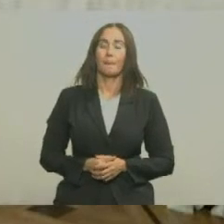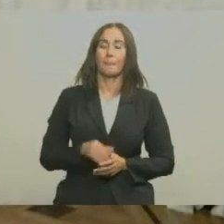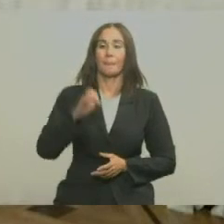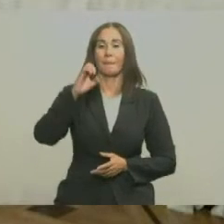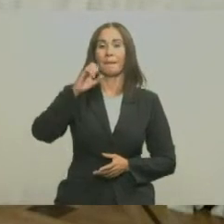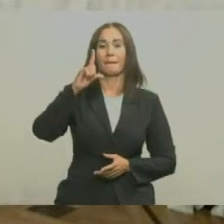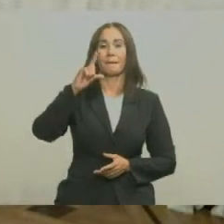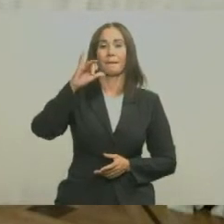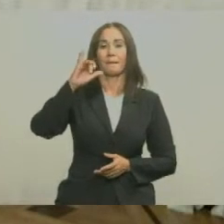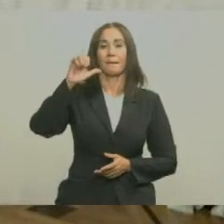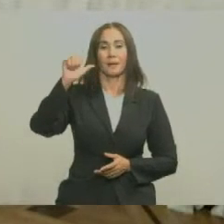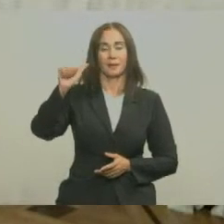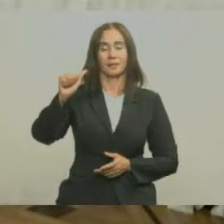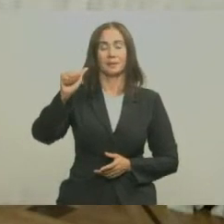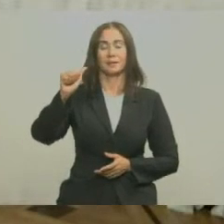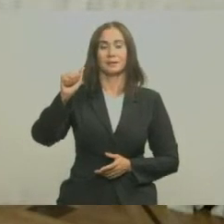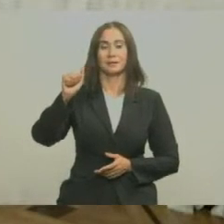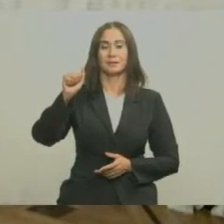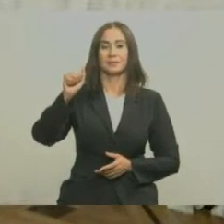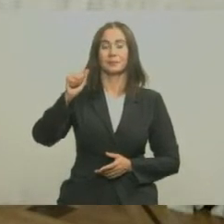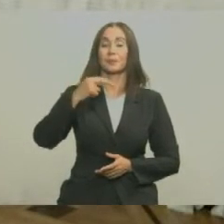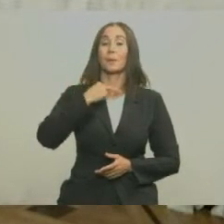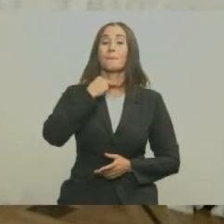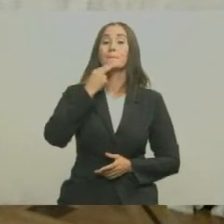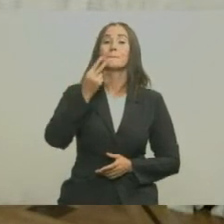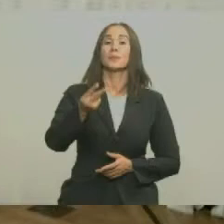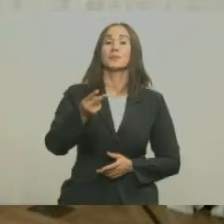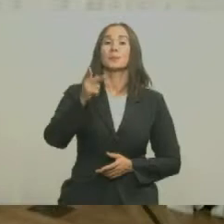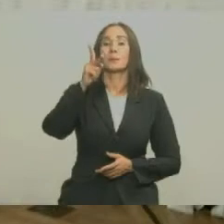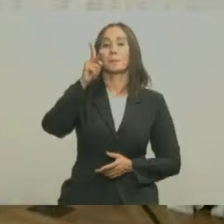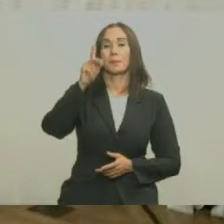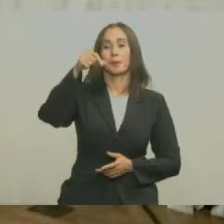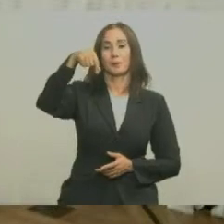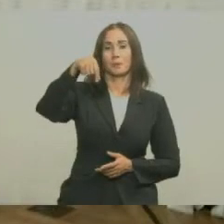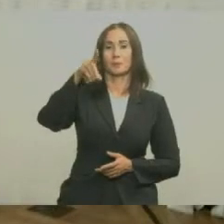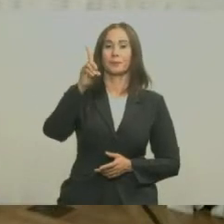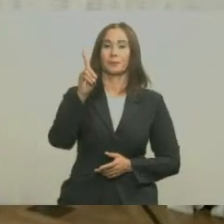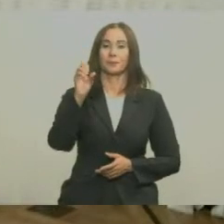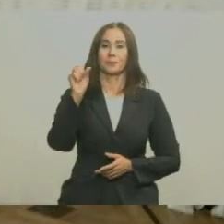Elías Huesin Chávez, vocero del PQDC,